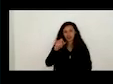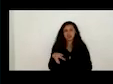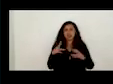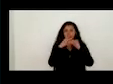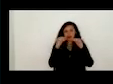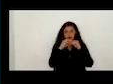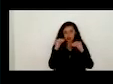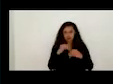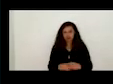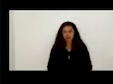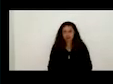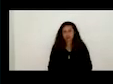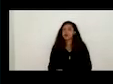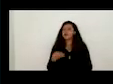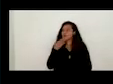Correcto.